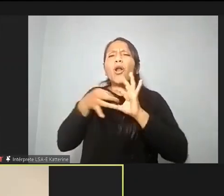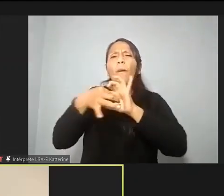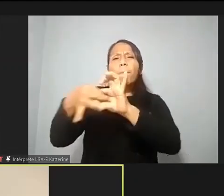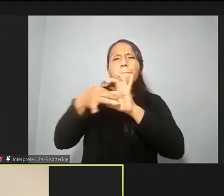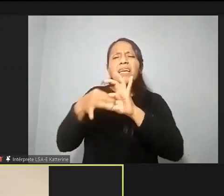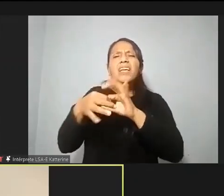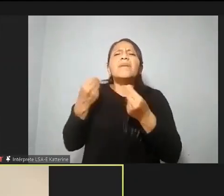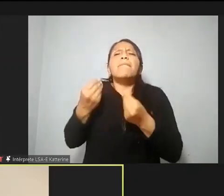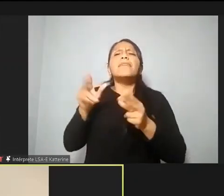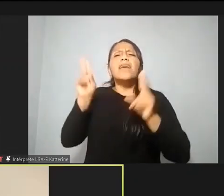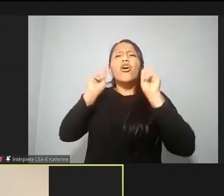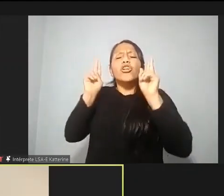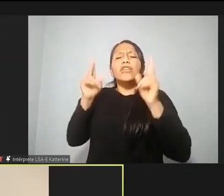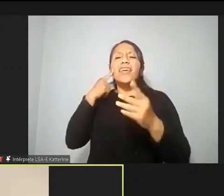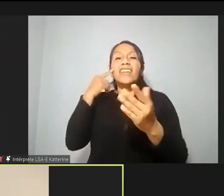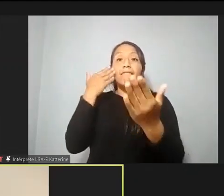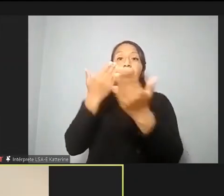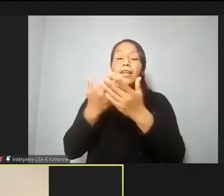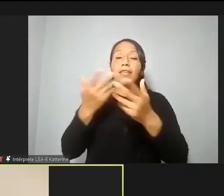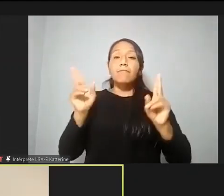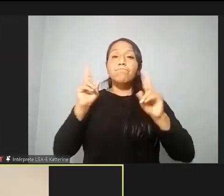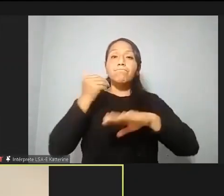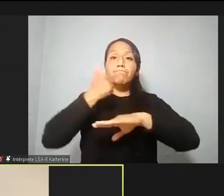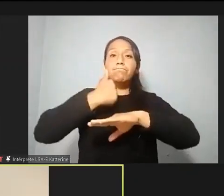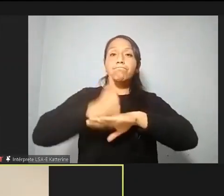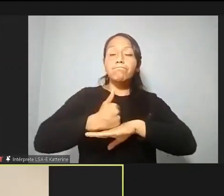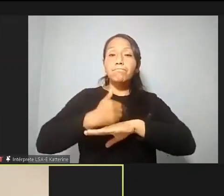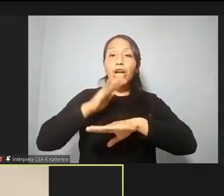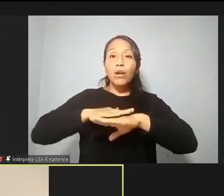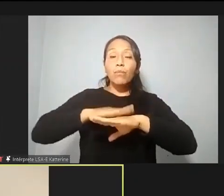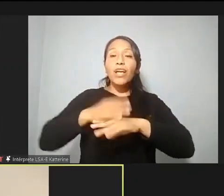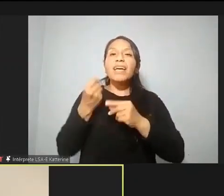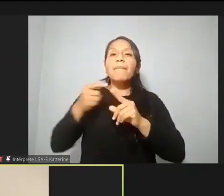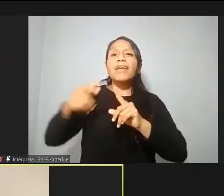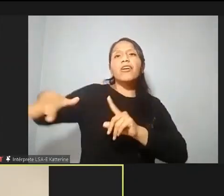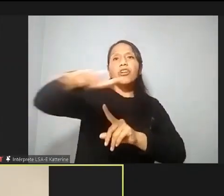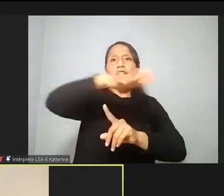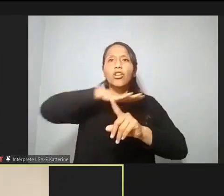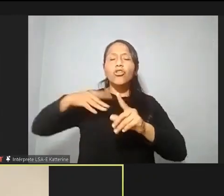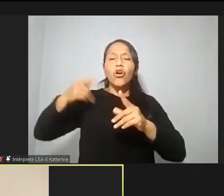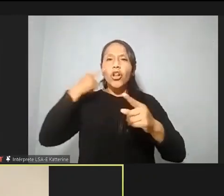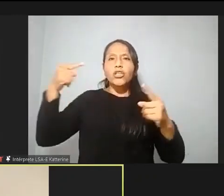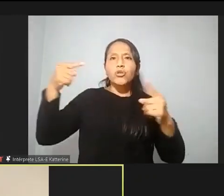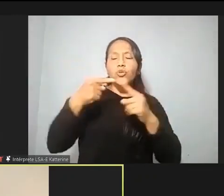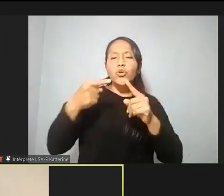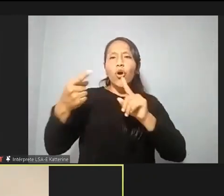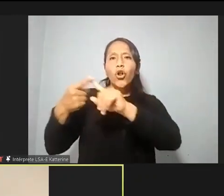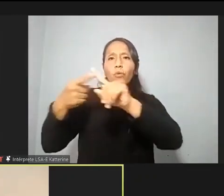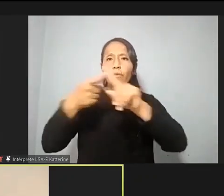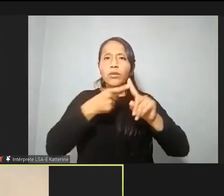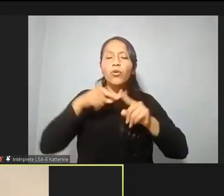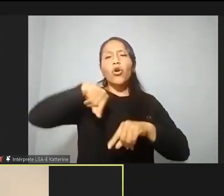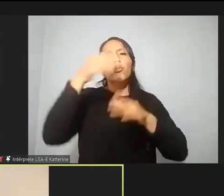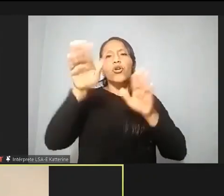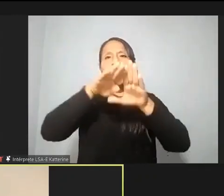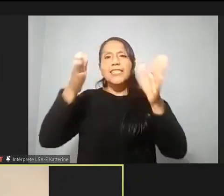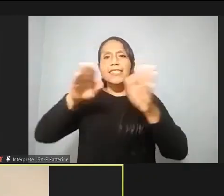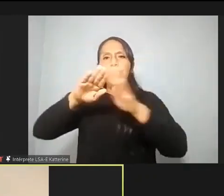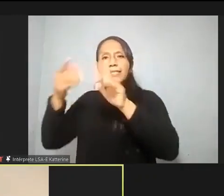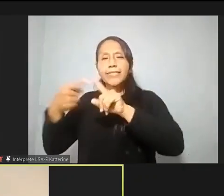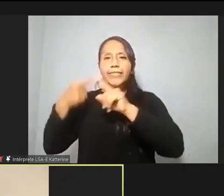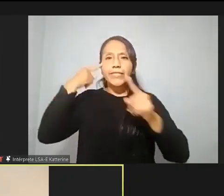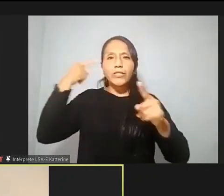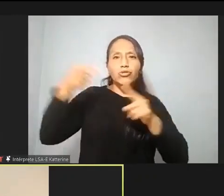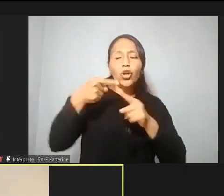docente que está al frente de esa clase? ¿Qué pasa con el entorno de las instituciones, con el vínculo con otras instituciones? ¿Qué pasa con la perspectiva